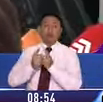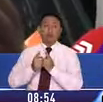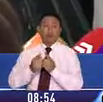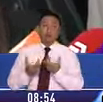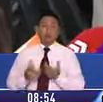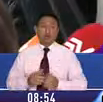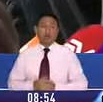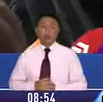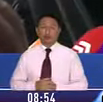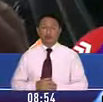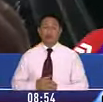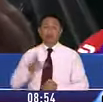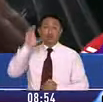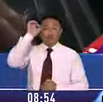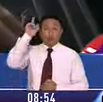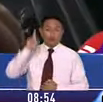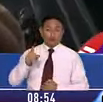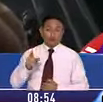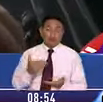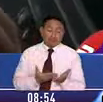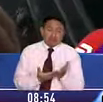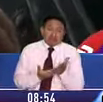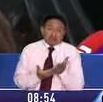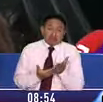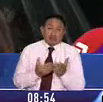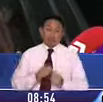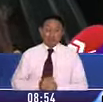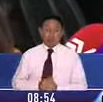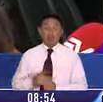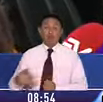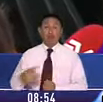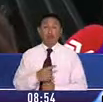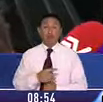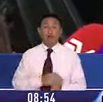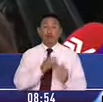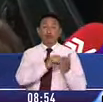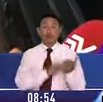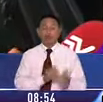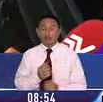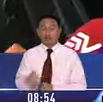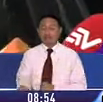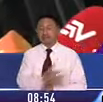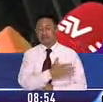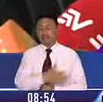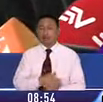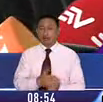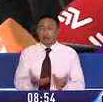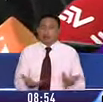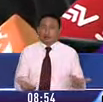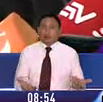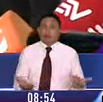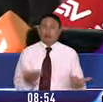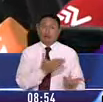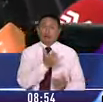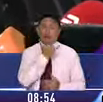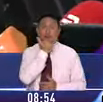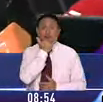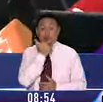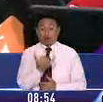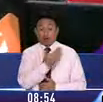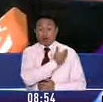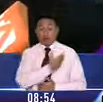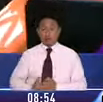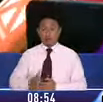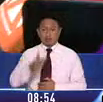aprueben con sus criterios y su forma de pensar, pero no calificar un proyecto fue, sin duda alguna, un error. Hoy el